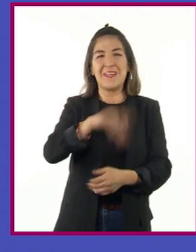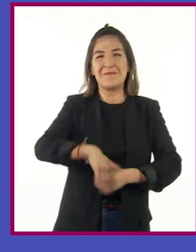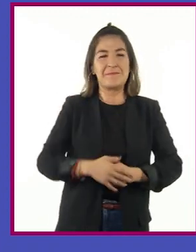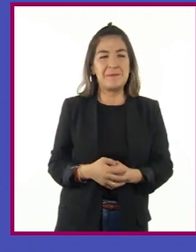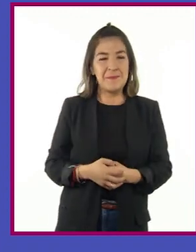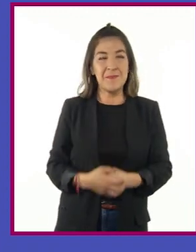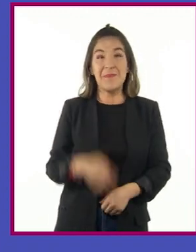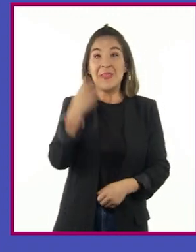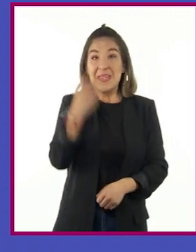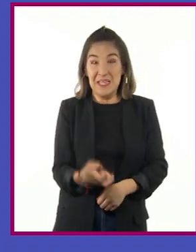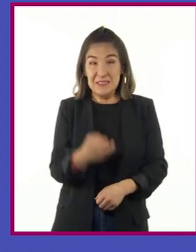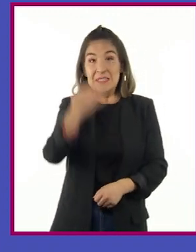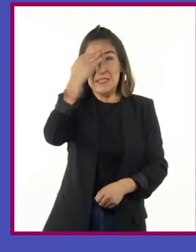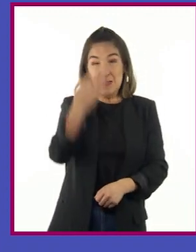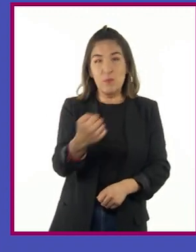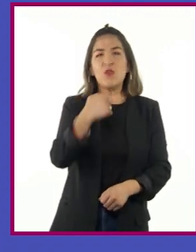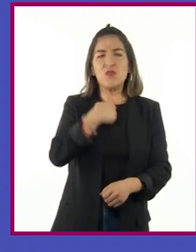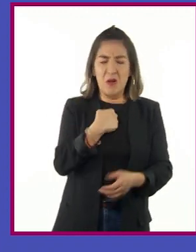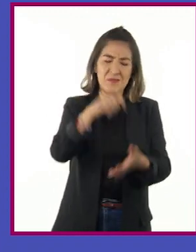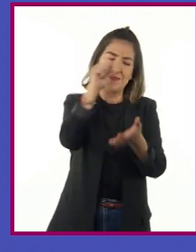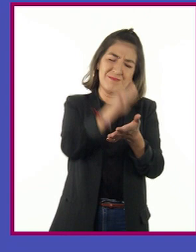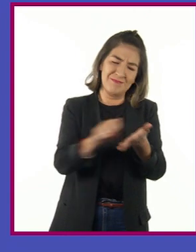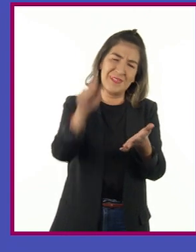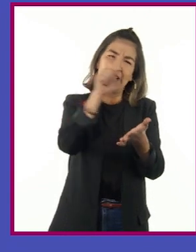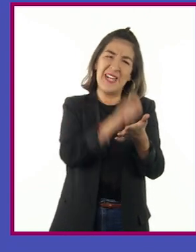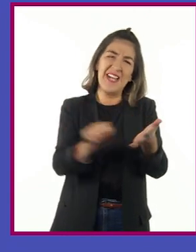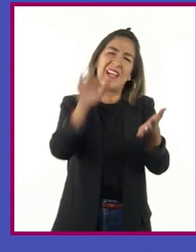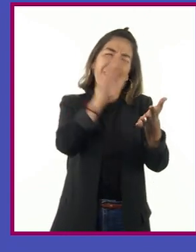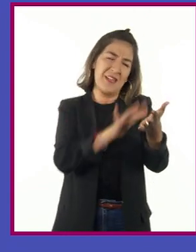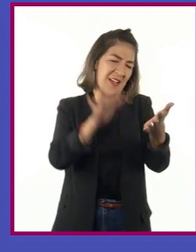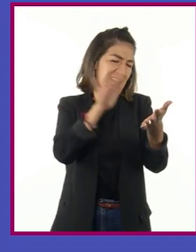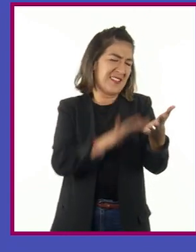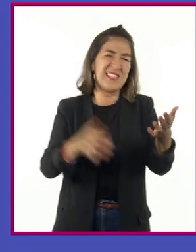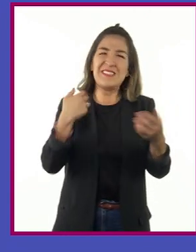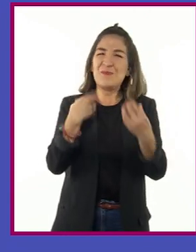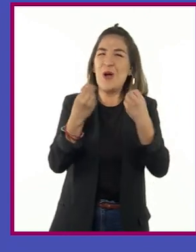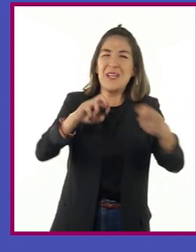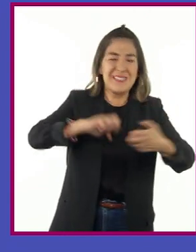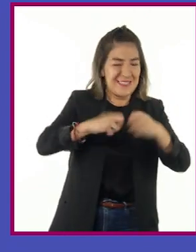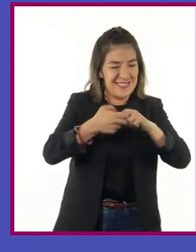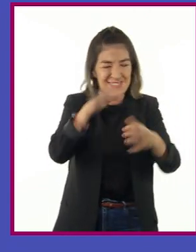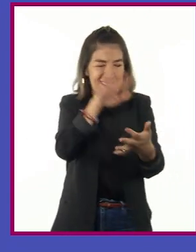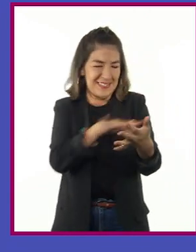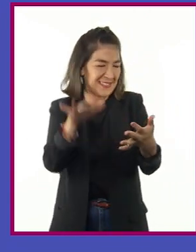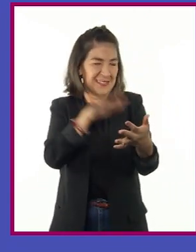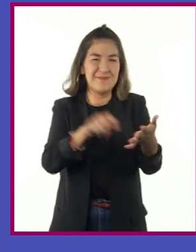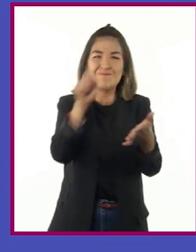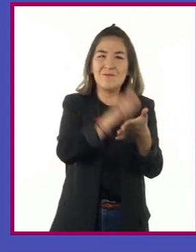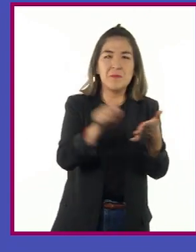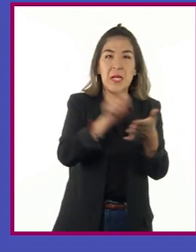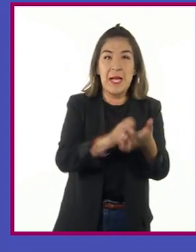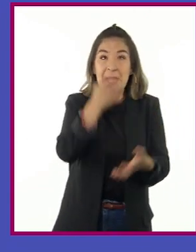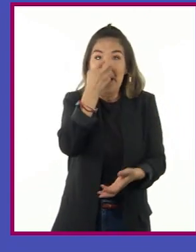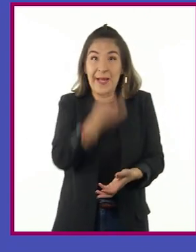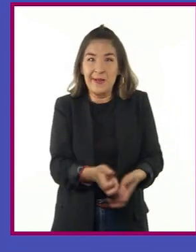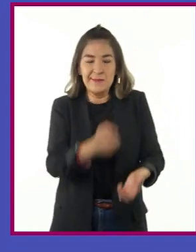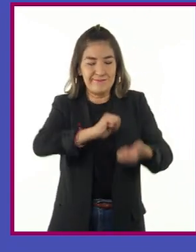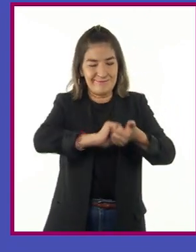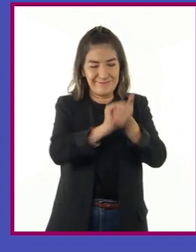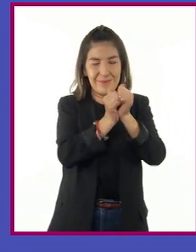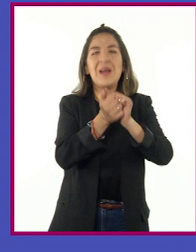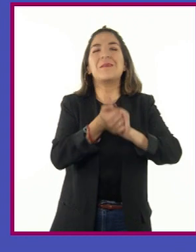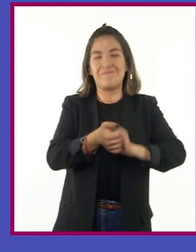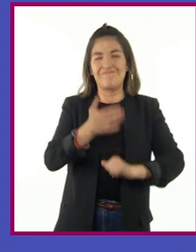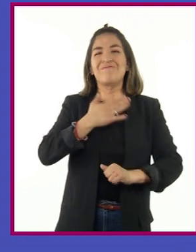En ese tiempo me puse a escribir y a leer desesperadamente. Creo que ahí empecé a hacerme poeta de